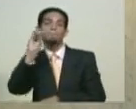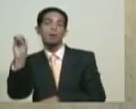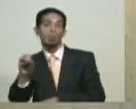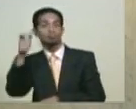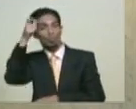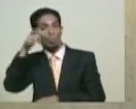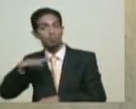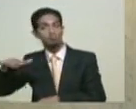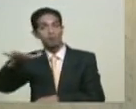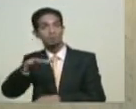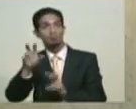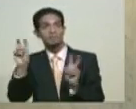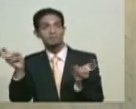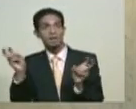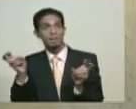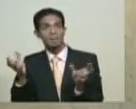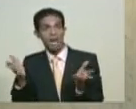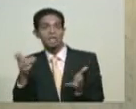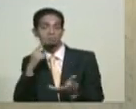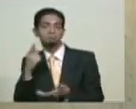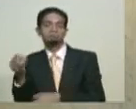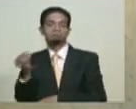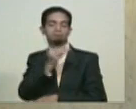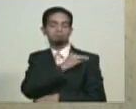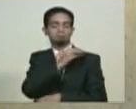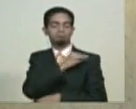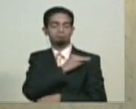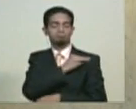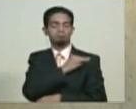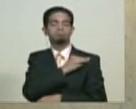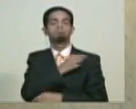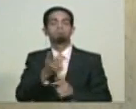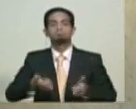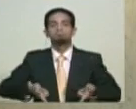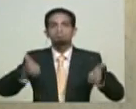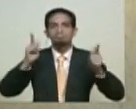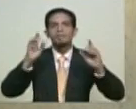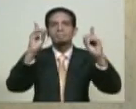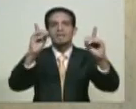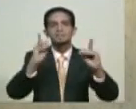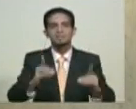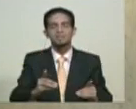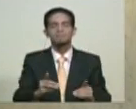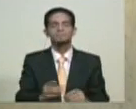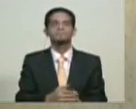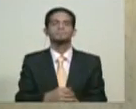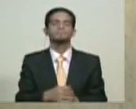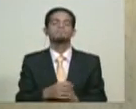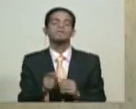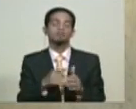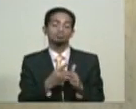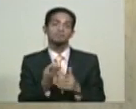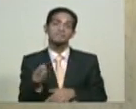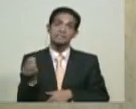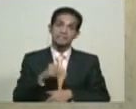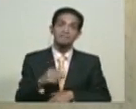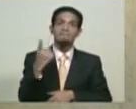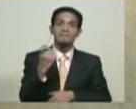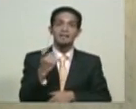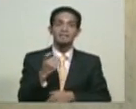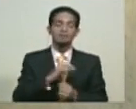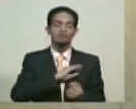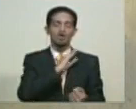los temas y que le da la libertad de decidir. Hay que fortalecer la vida institucional del país aún más, claro que sí.